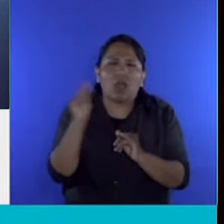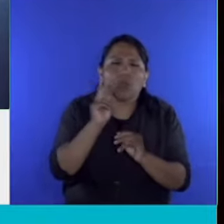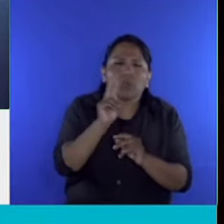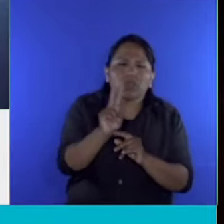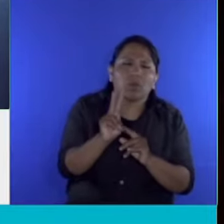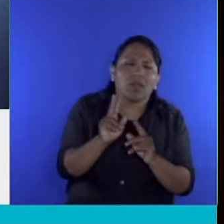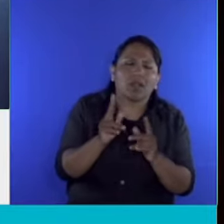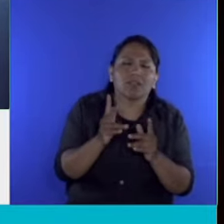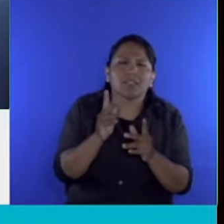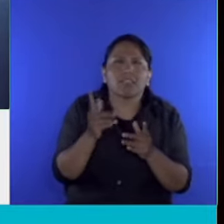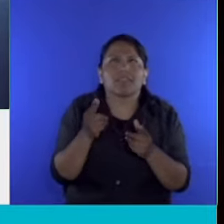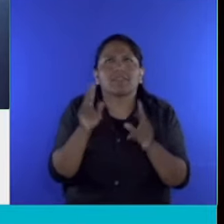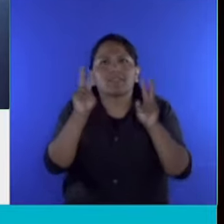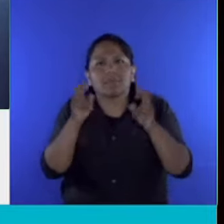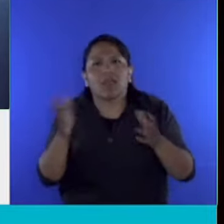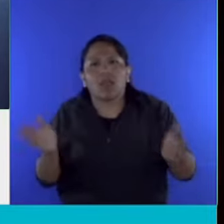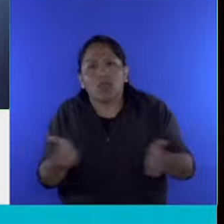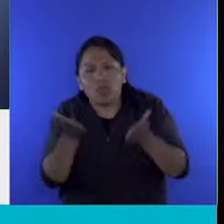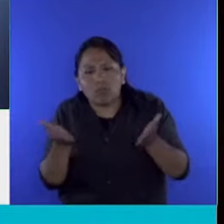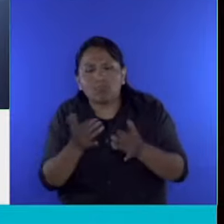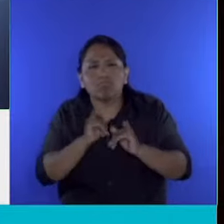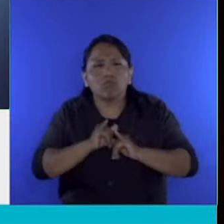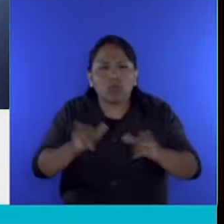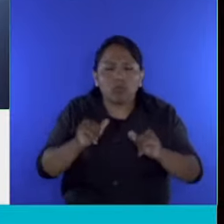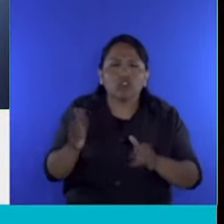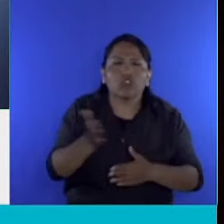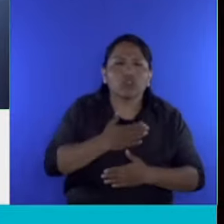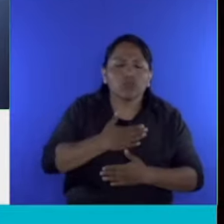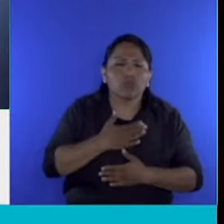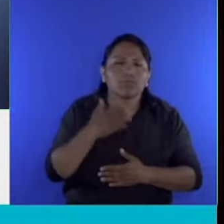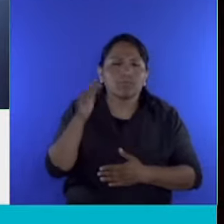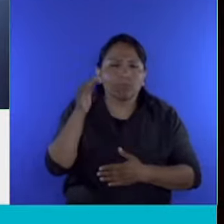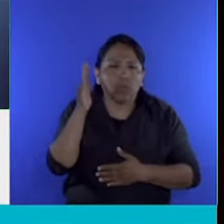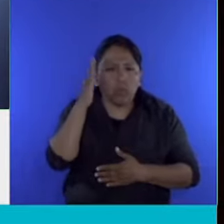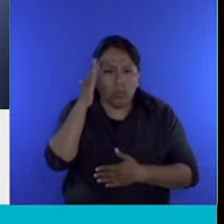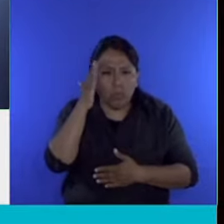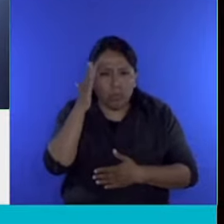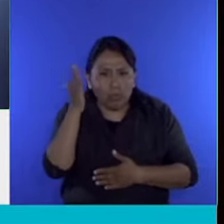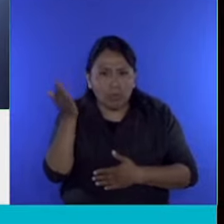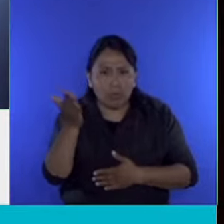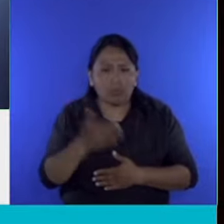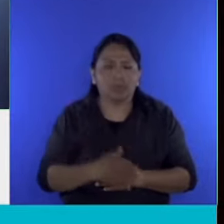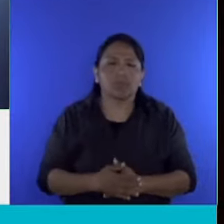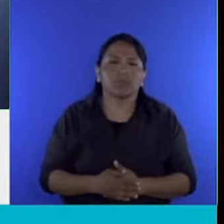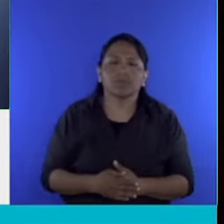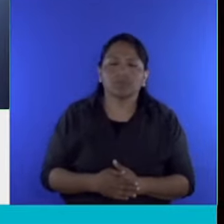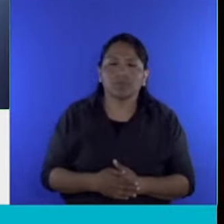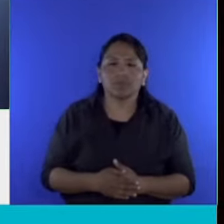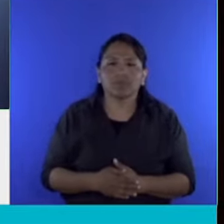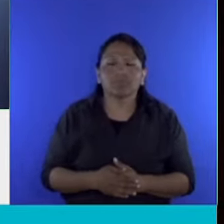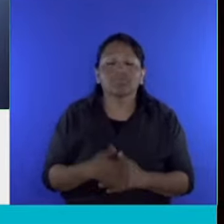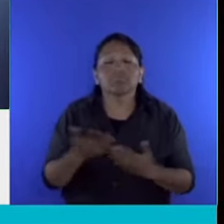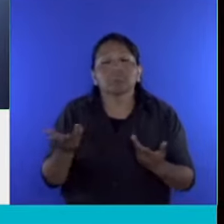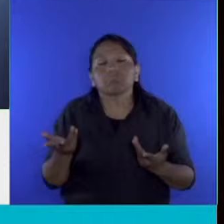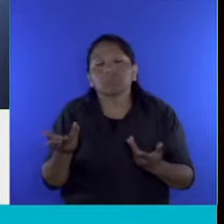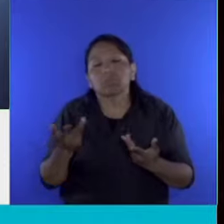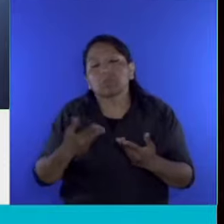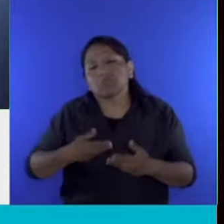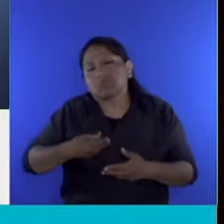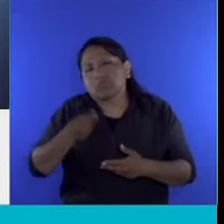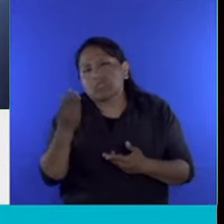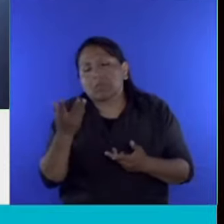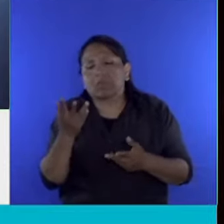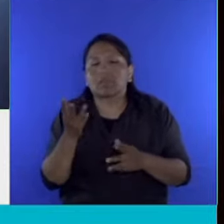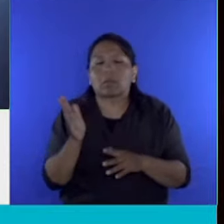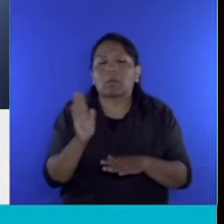términos de promoción de nuestra propia cultura pero muchas veces se soslaya o